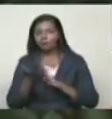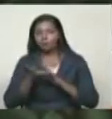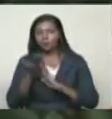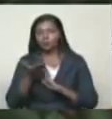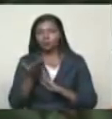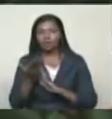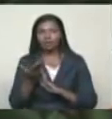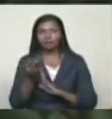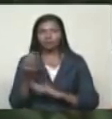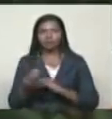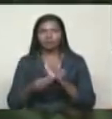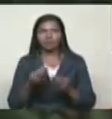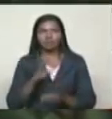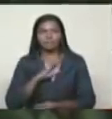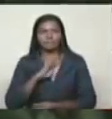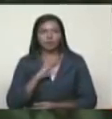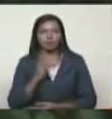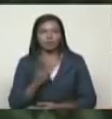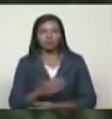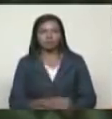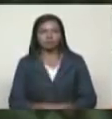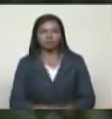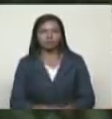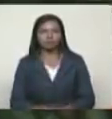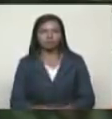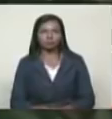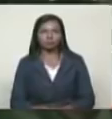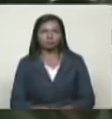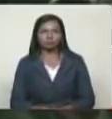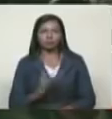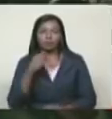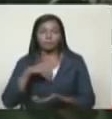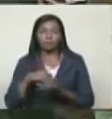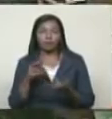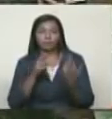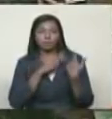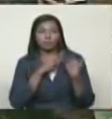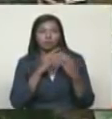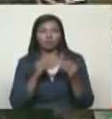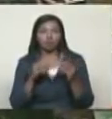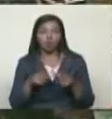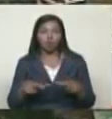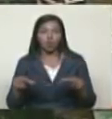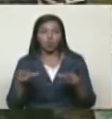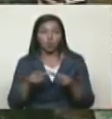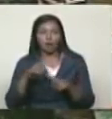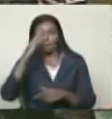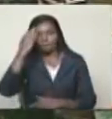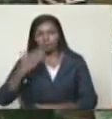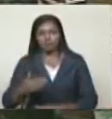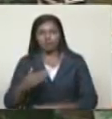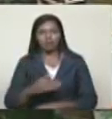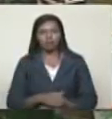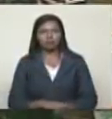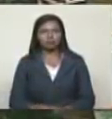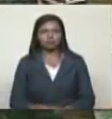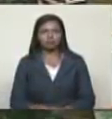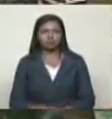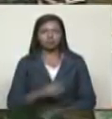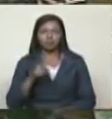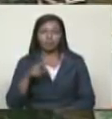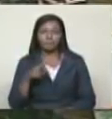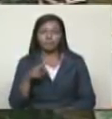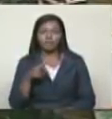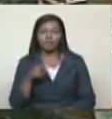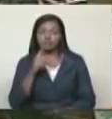y destacadas condecoraciones por parte de los representantes del alto mando militar y del comandante en jefe del